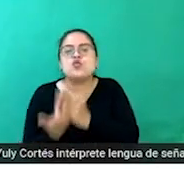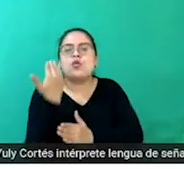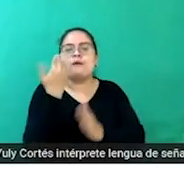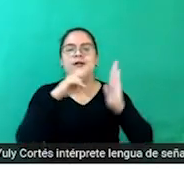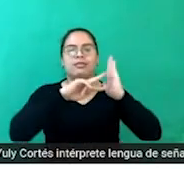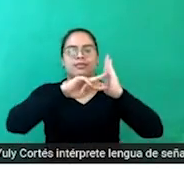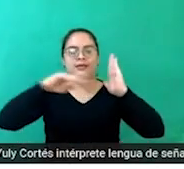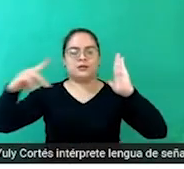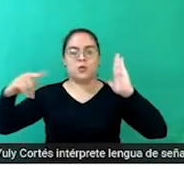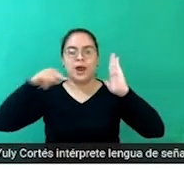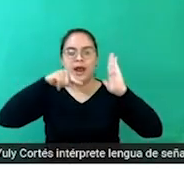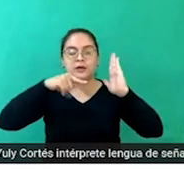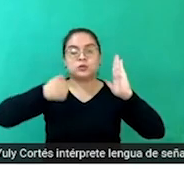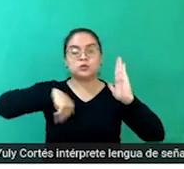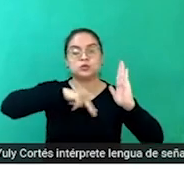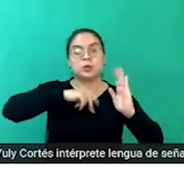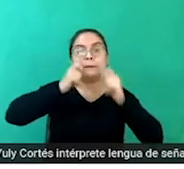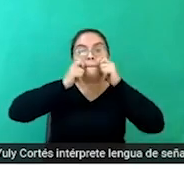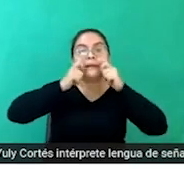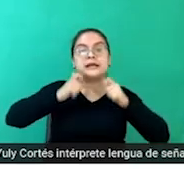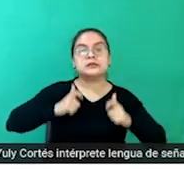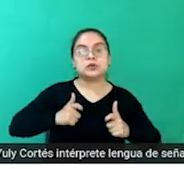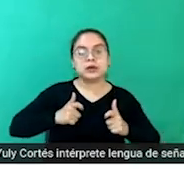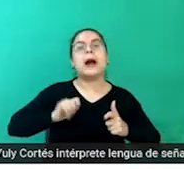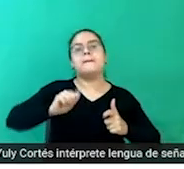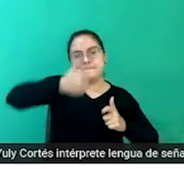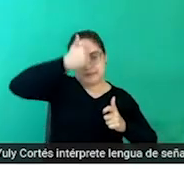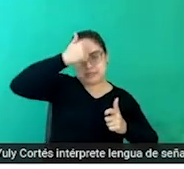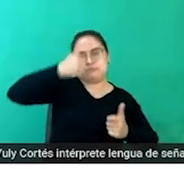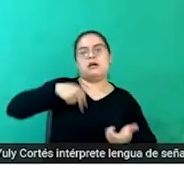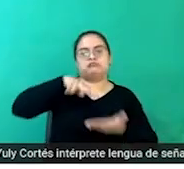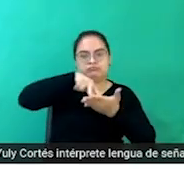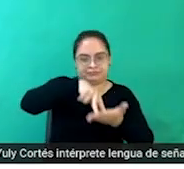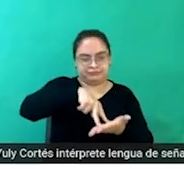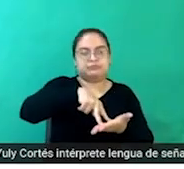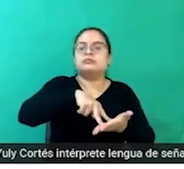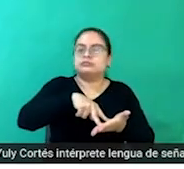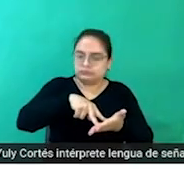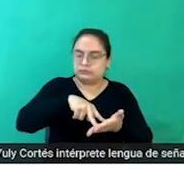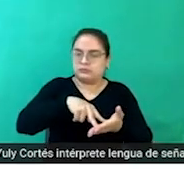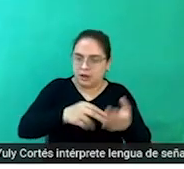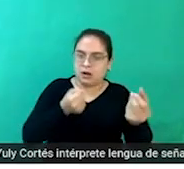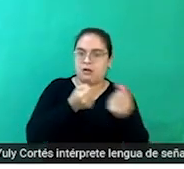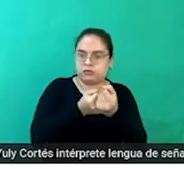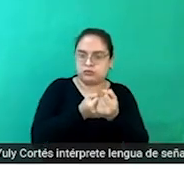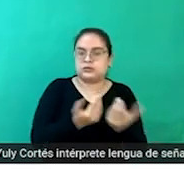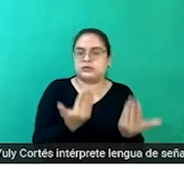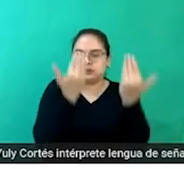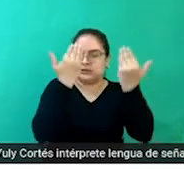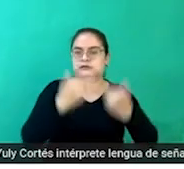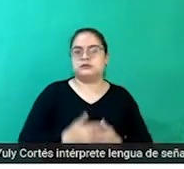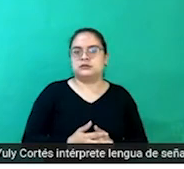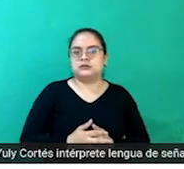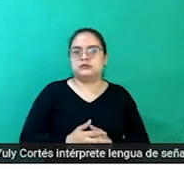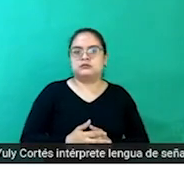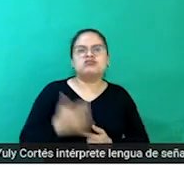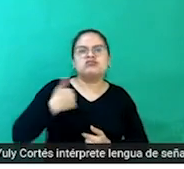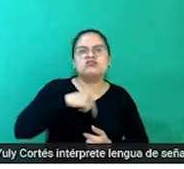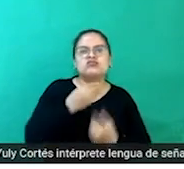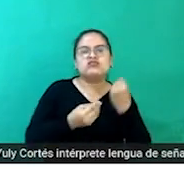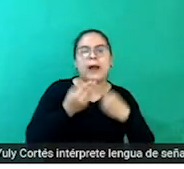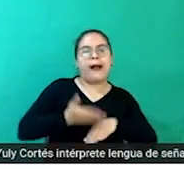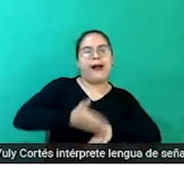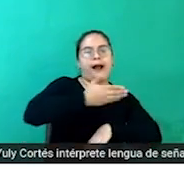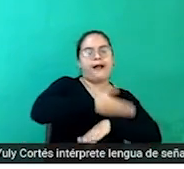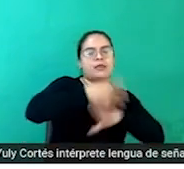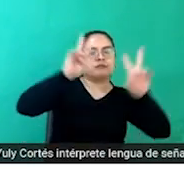donde nosotros como personas somos actores principales. ¿Y qué debemos tener en conocimiento?